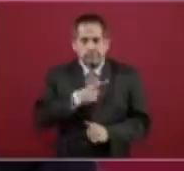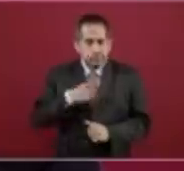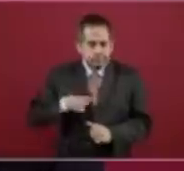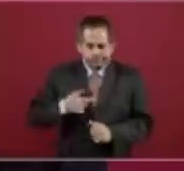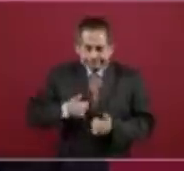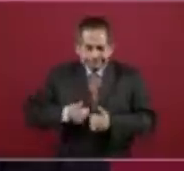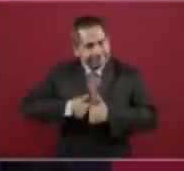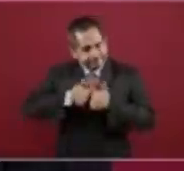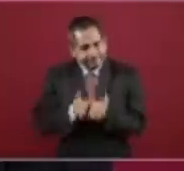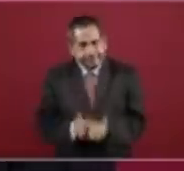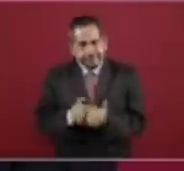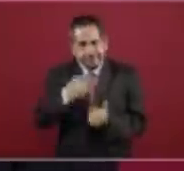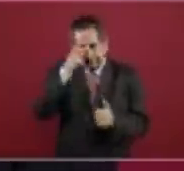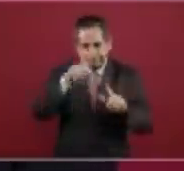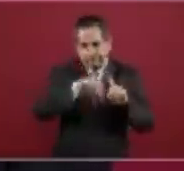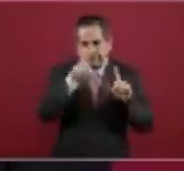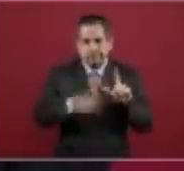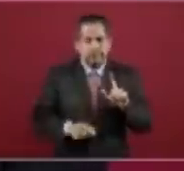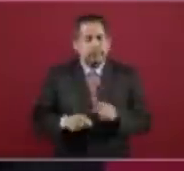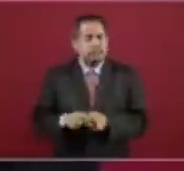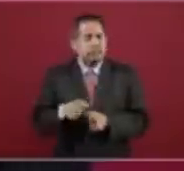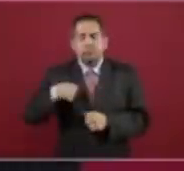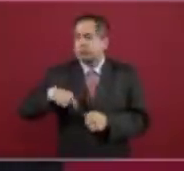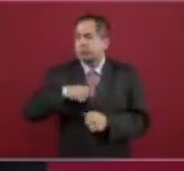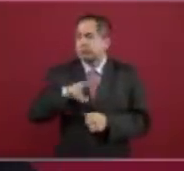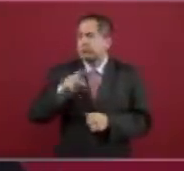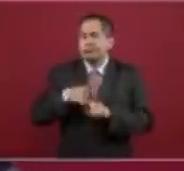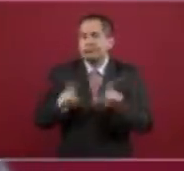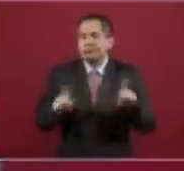aquí. No vamos a hacer